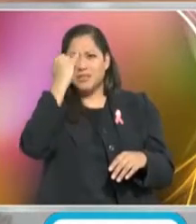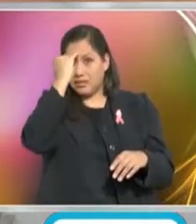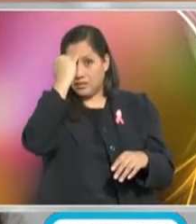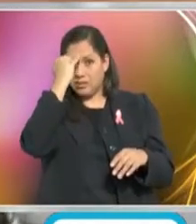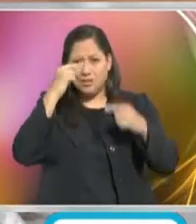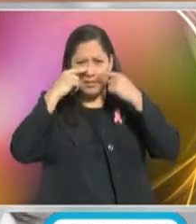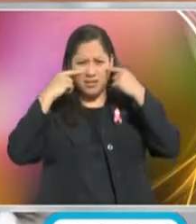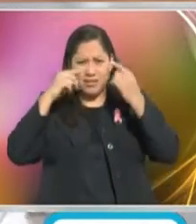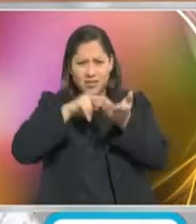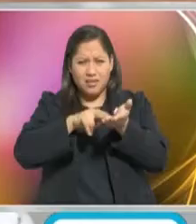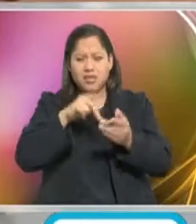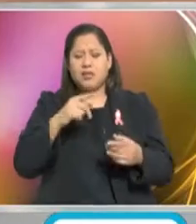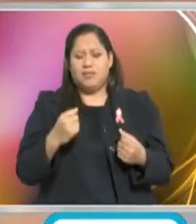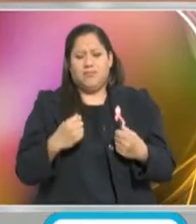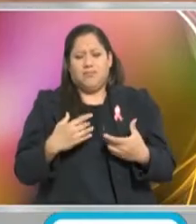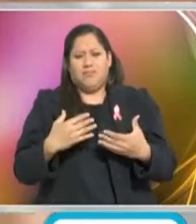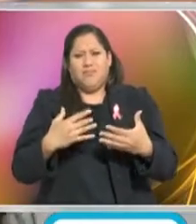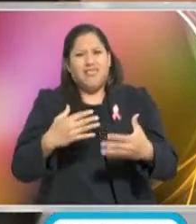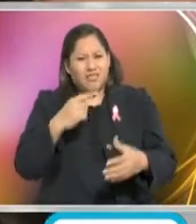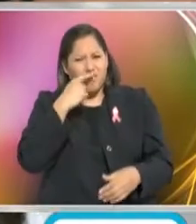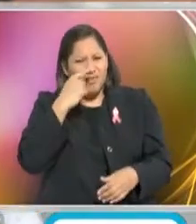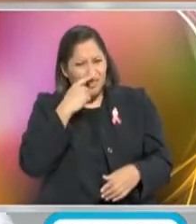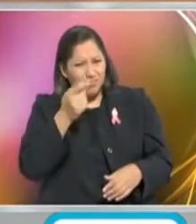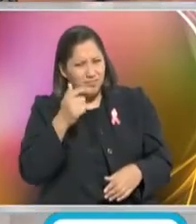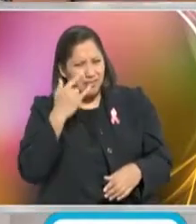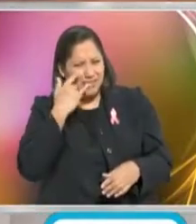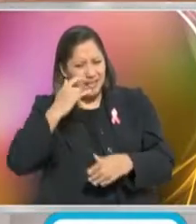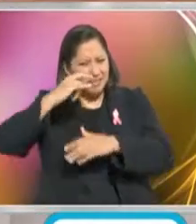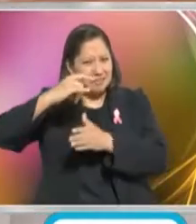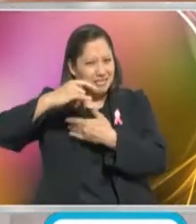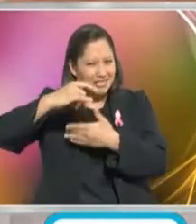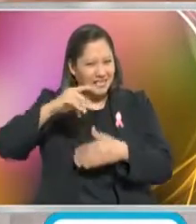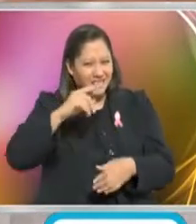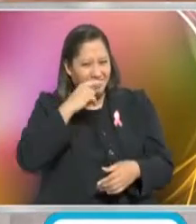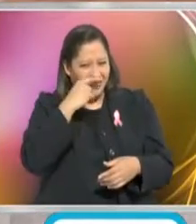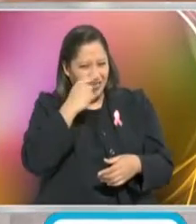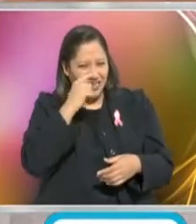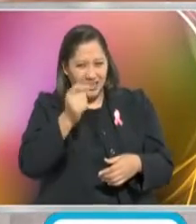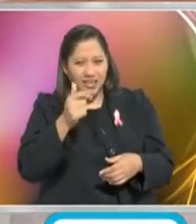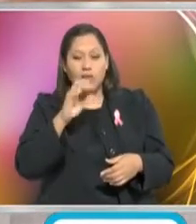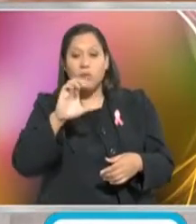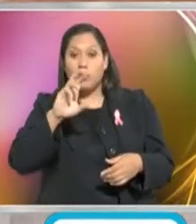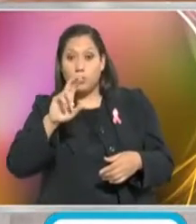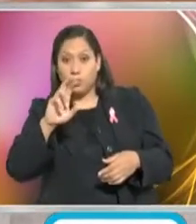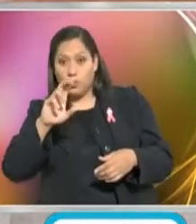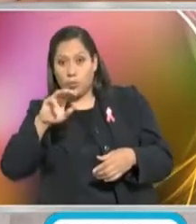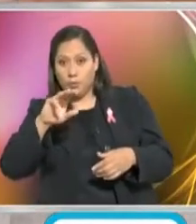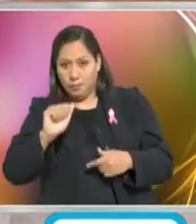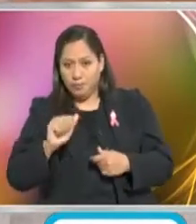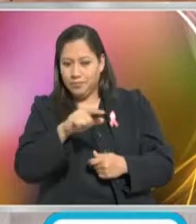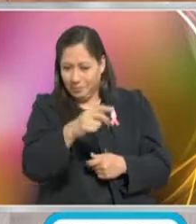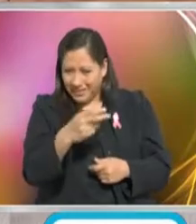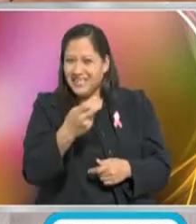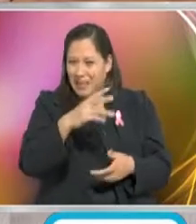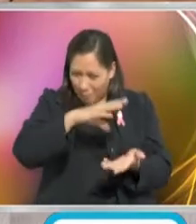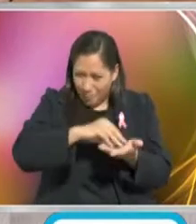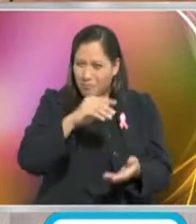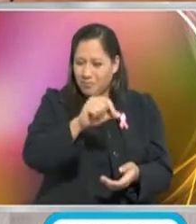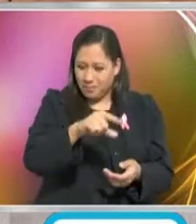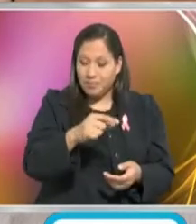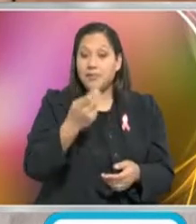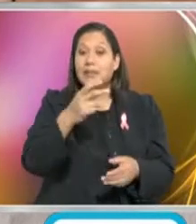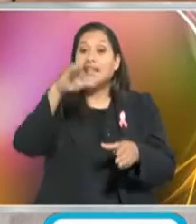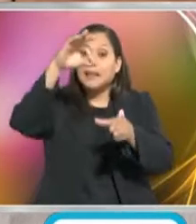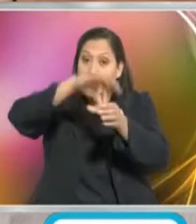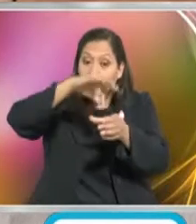a, un humor. Sí. a cúrcuma. Eso es a lo Esa que es huele. la cúrcuma, Eso es a lo muy que bien. huele. Bueno, entonces vamos a Va. empezar nuestro día con